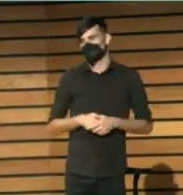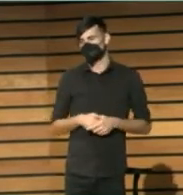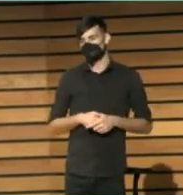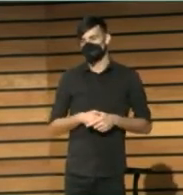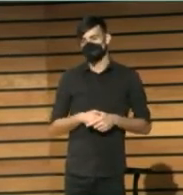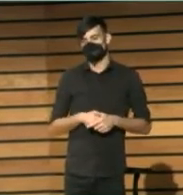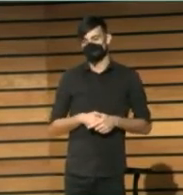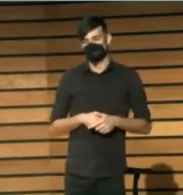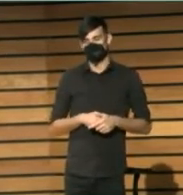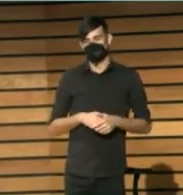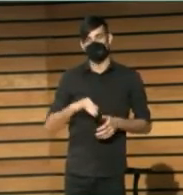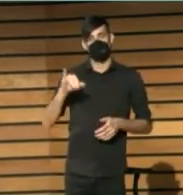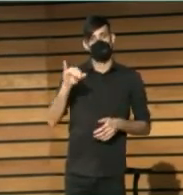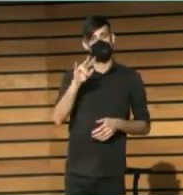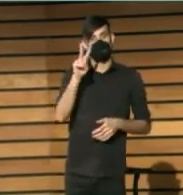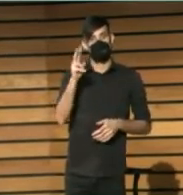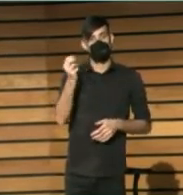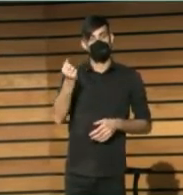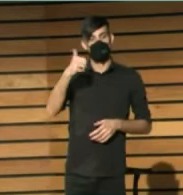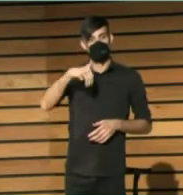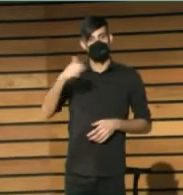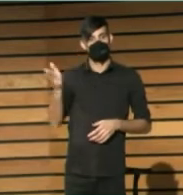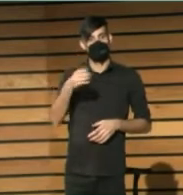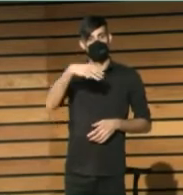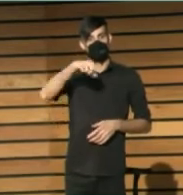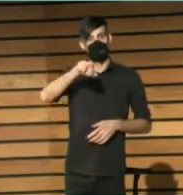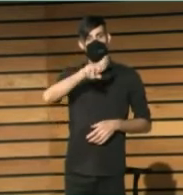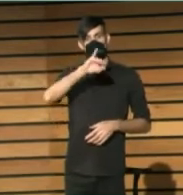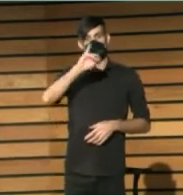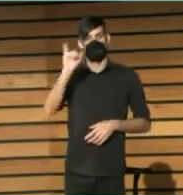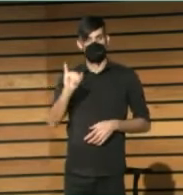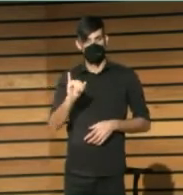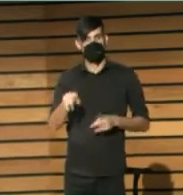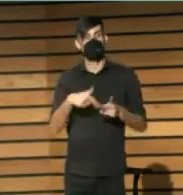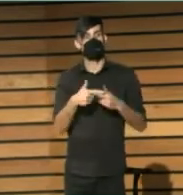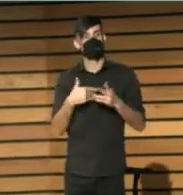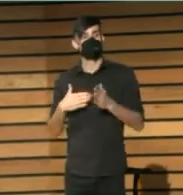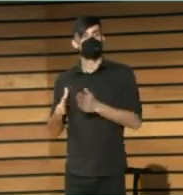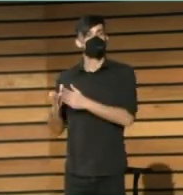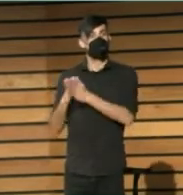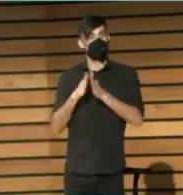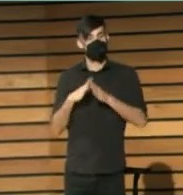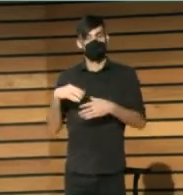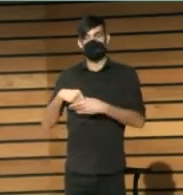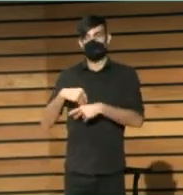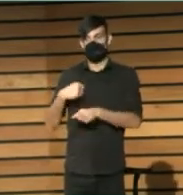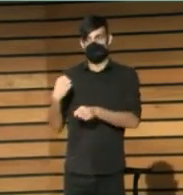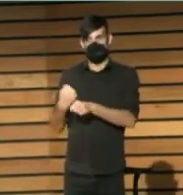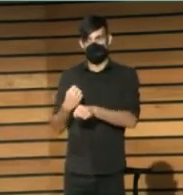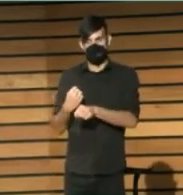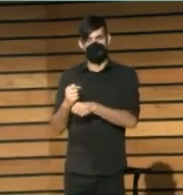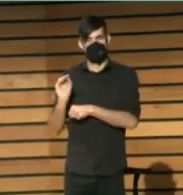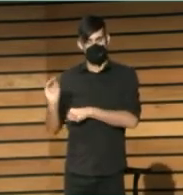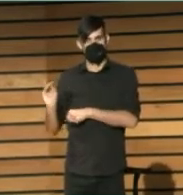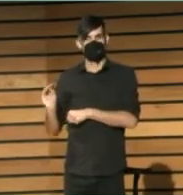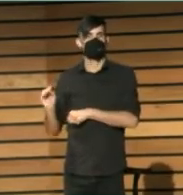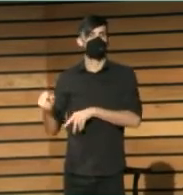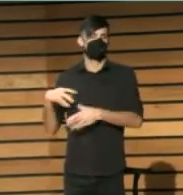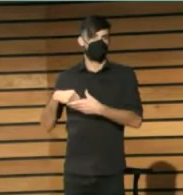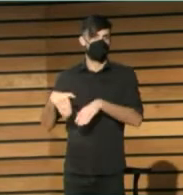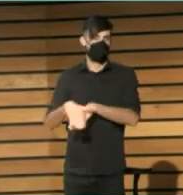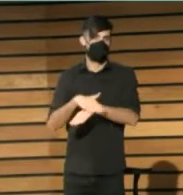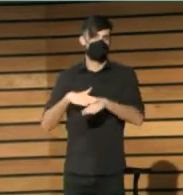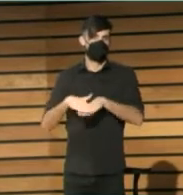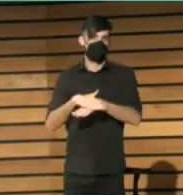Cuando Juan Márquez y sus compañeros de trabajo del Ministerio,